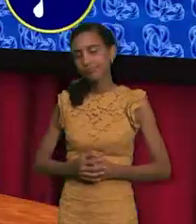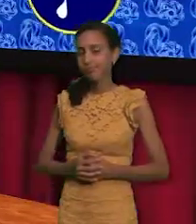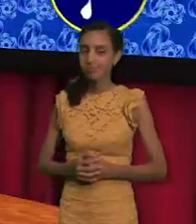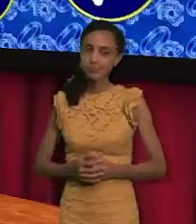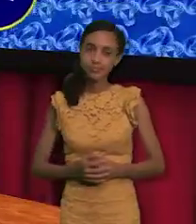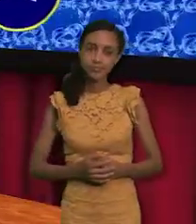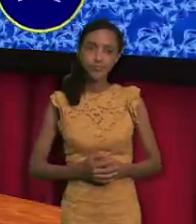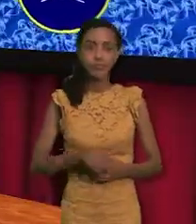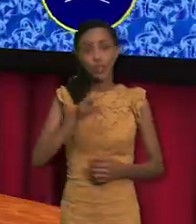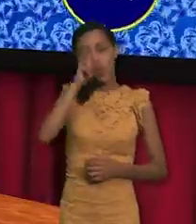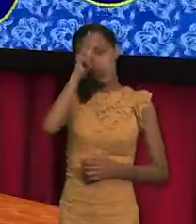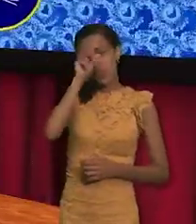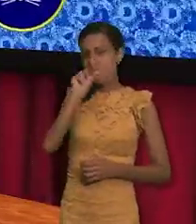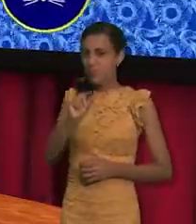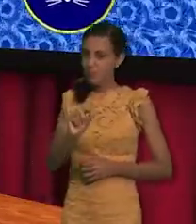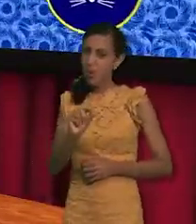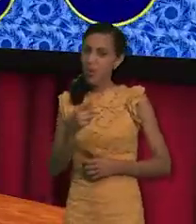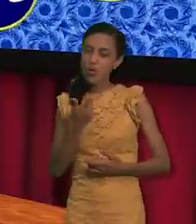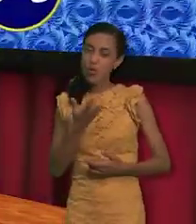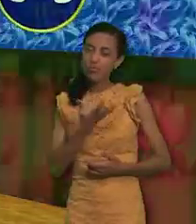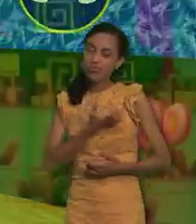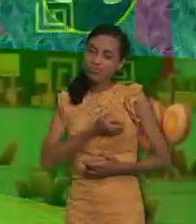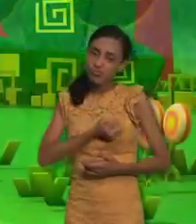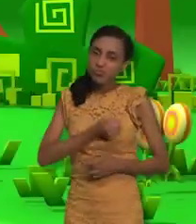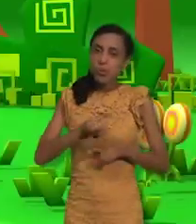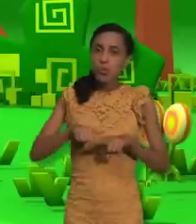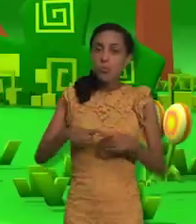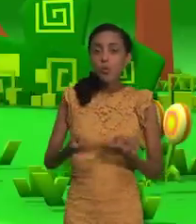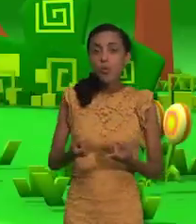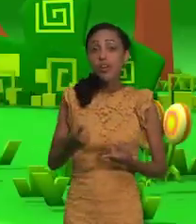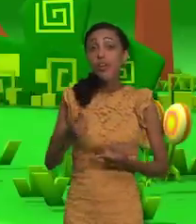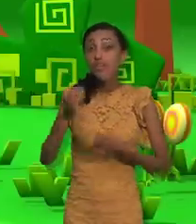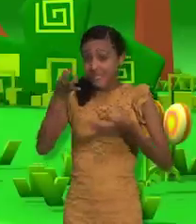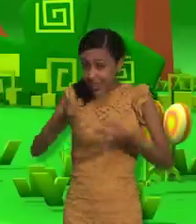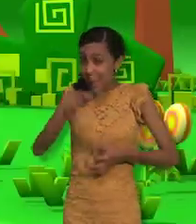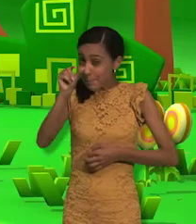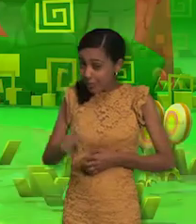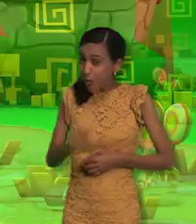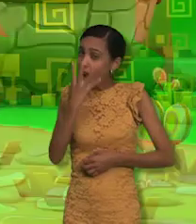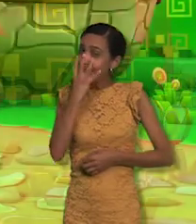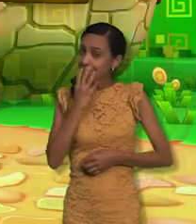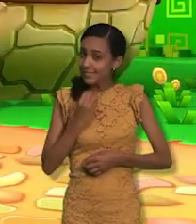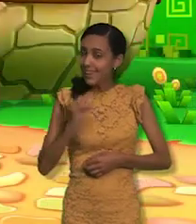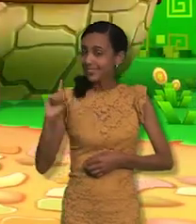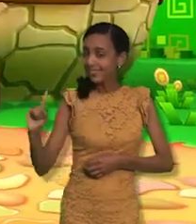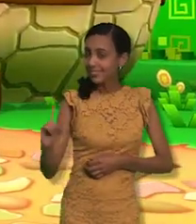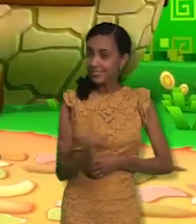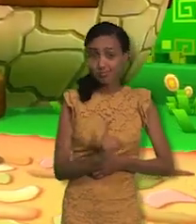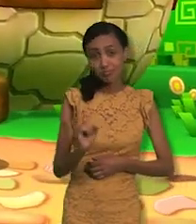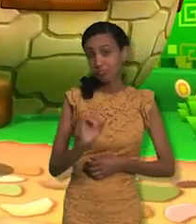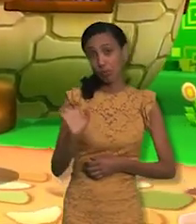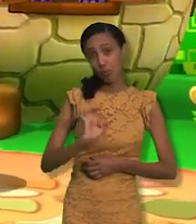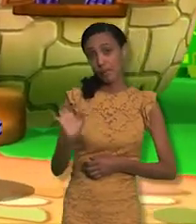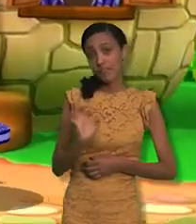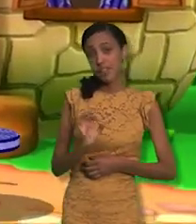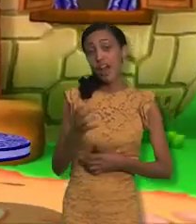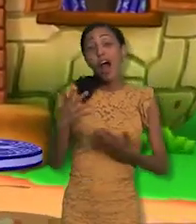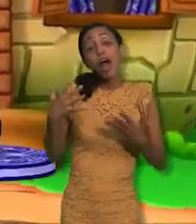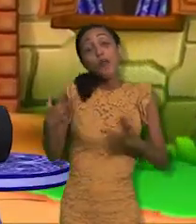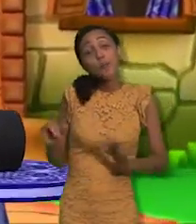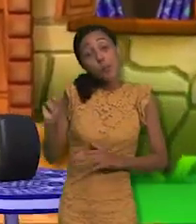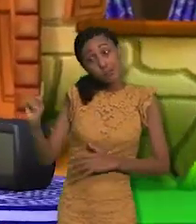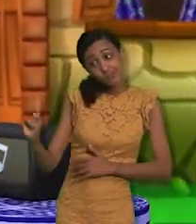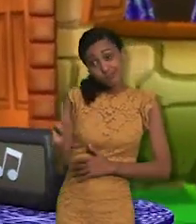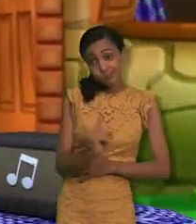Cucarachita Estaba de lo más triste Porque no había pasado Quien ella quería de verdad A lo mejor va